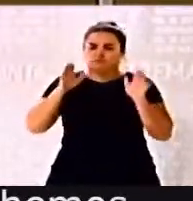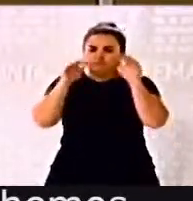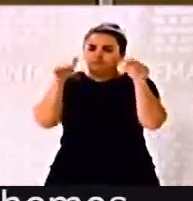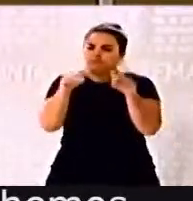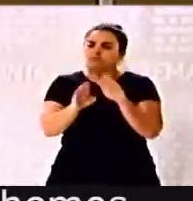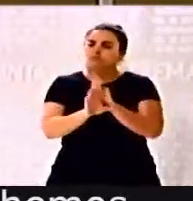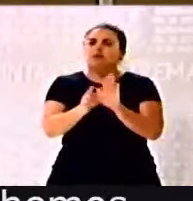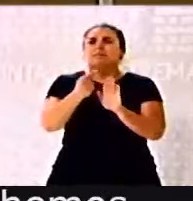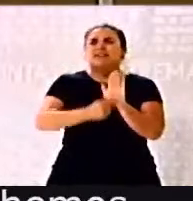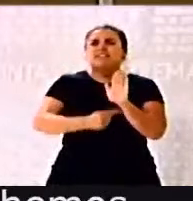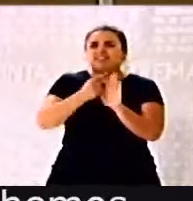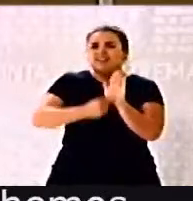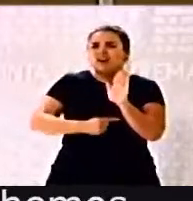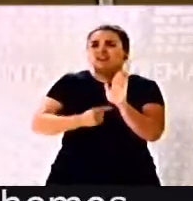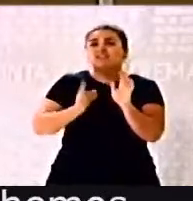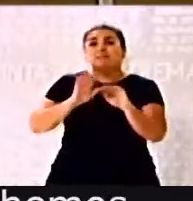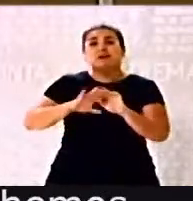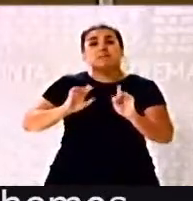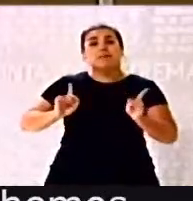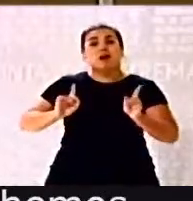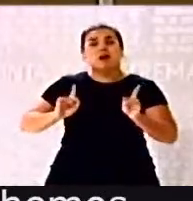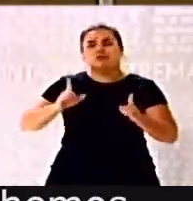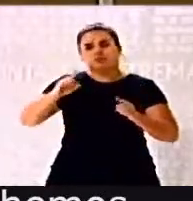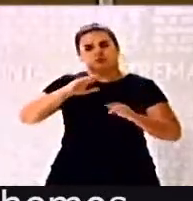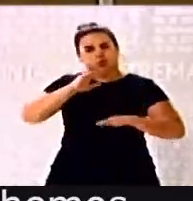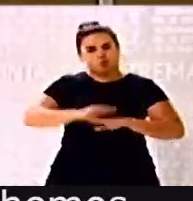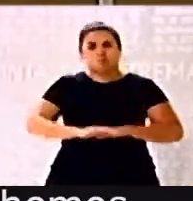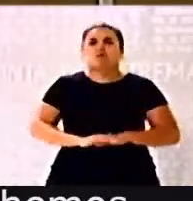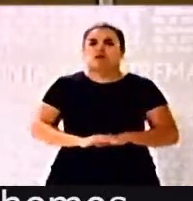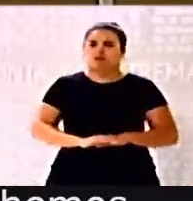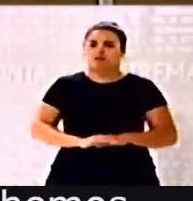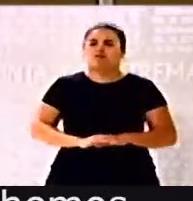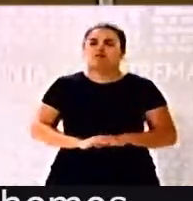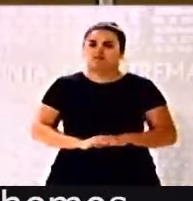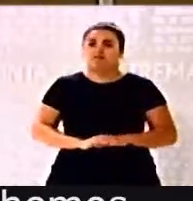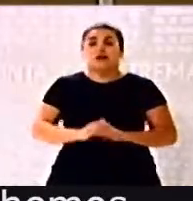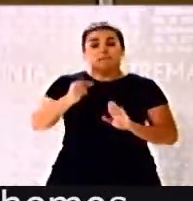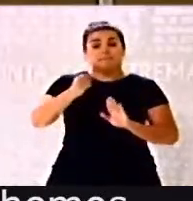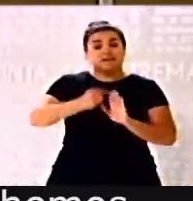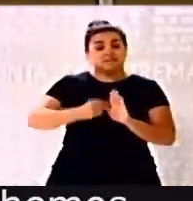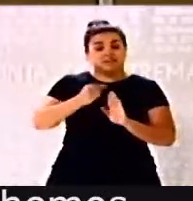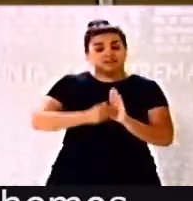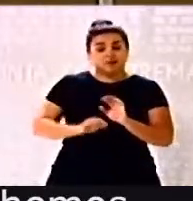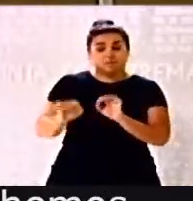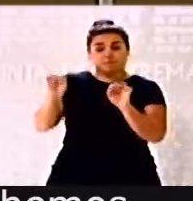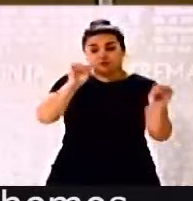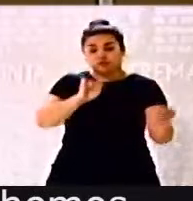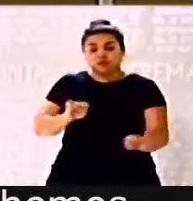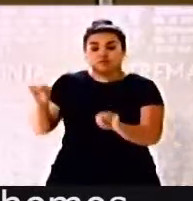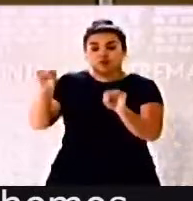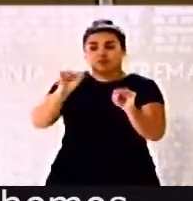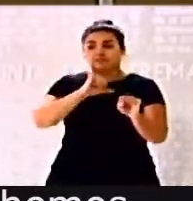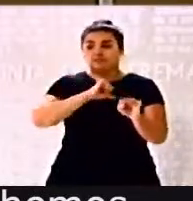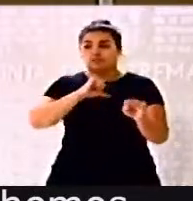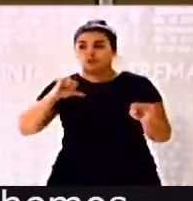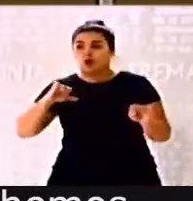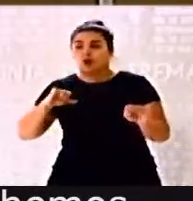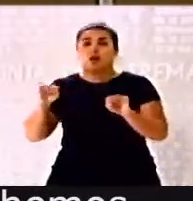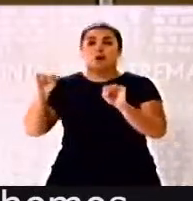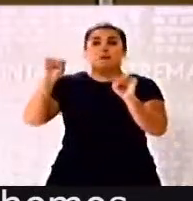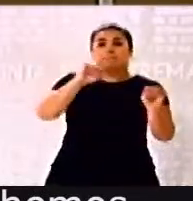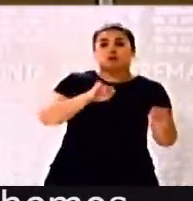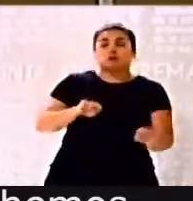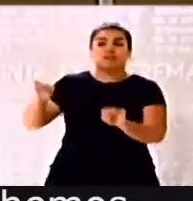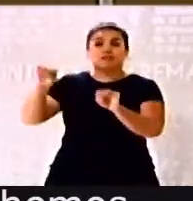sigamos las medidas de precaución, sigamos las medidas de protección individual y de